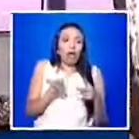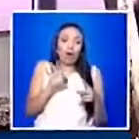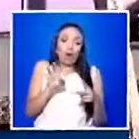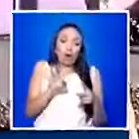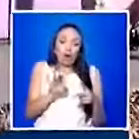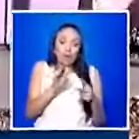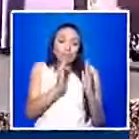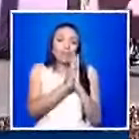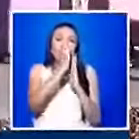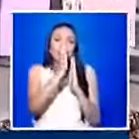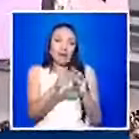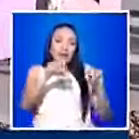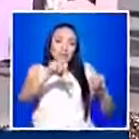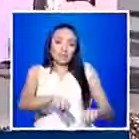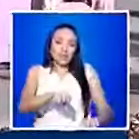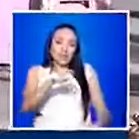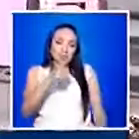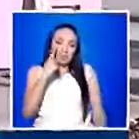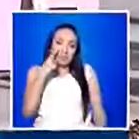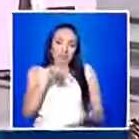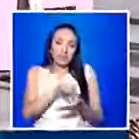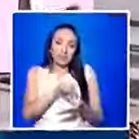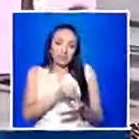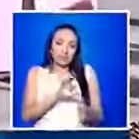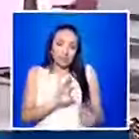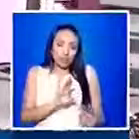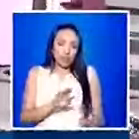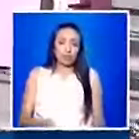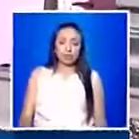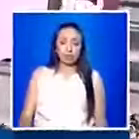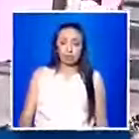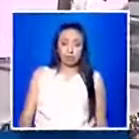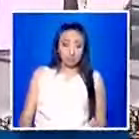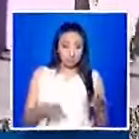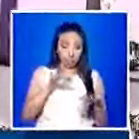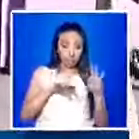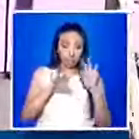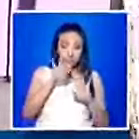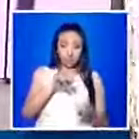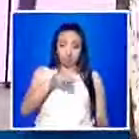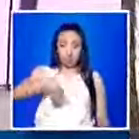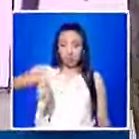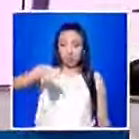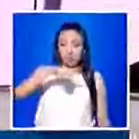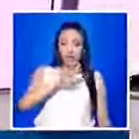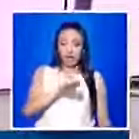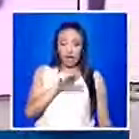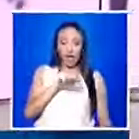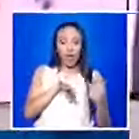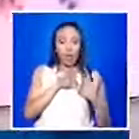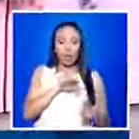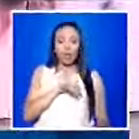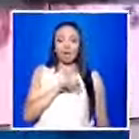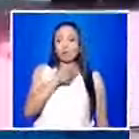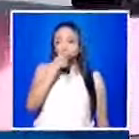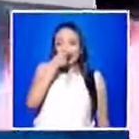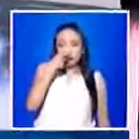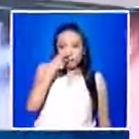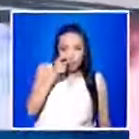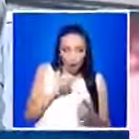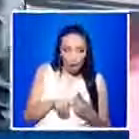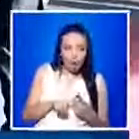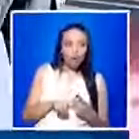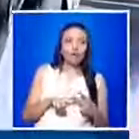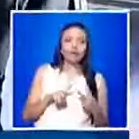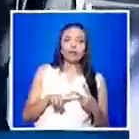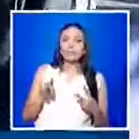de las imágenes para nuestra ciudad. Hemos encontrado nosotros aquí en estos operativos sustancias, hemos encontrado en estos